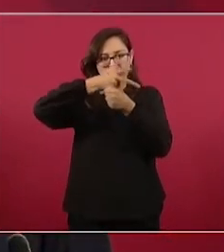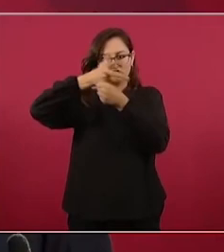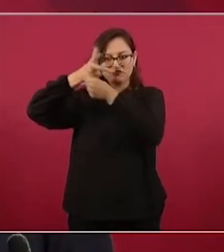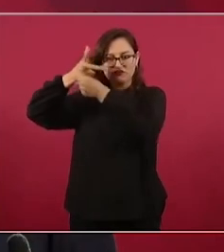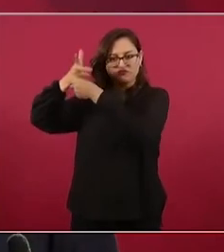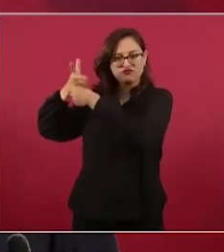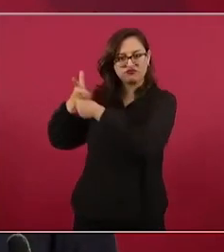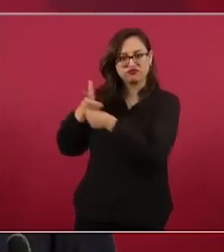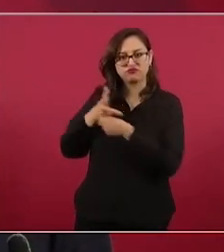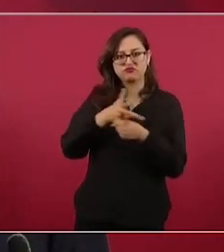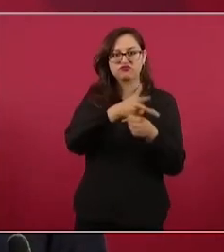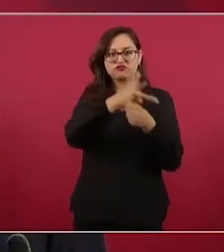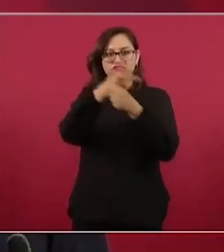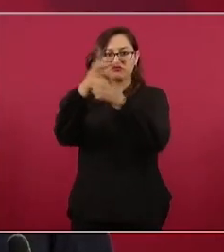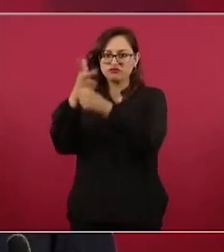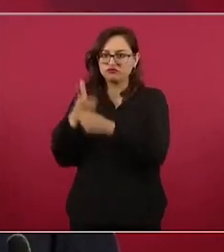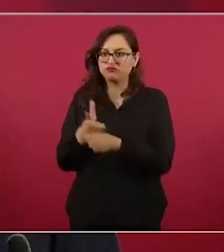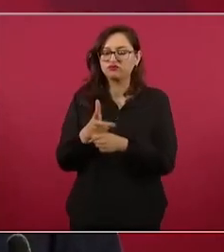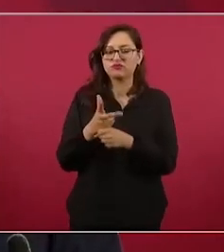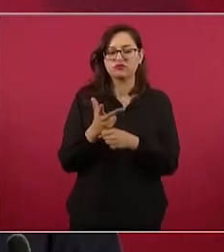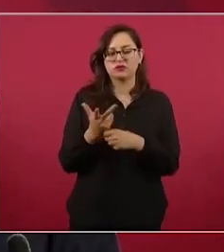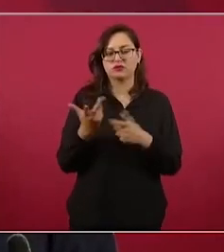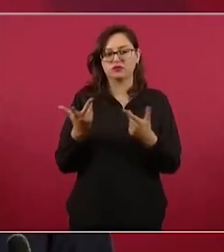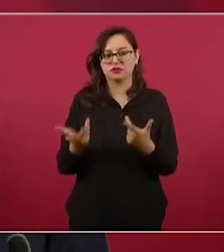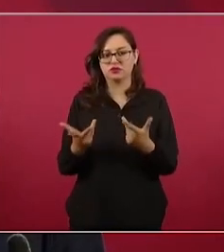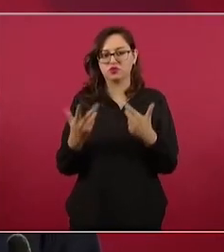mostró de cómo vivía